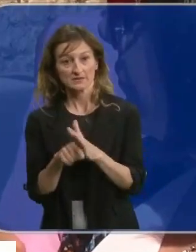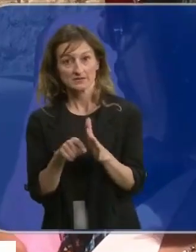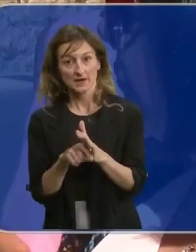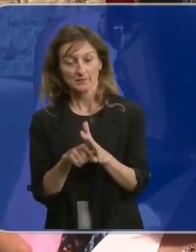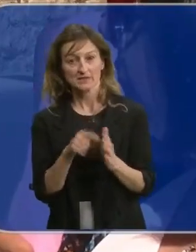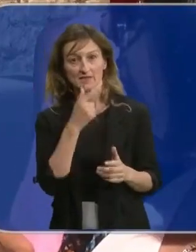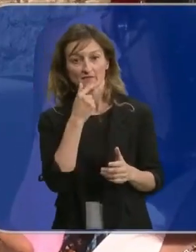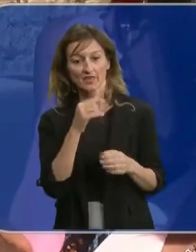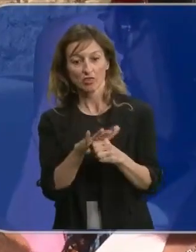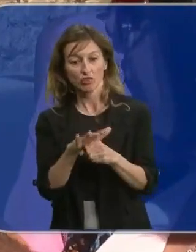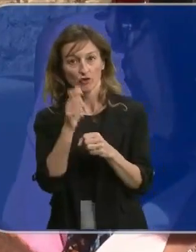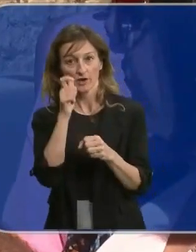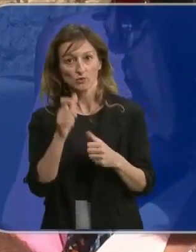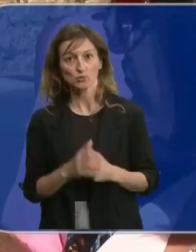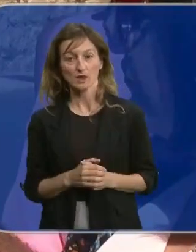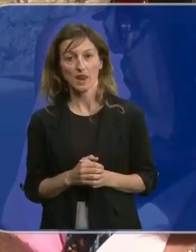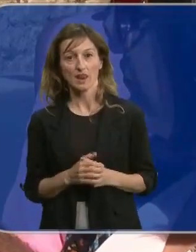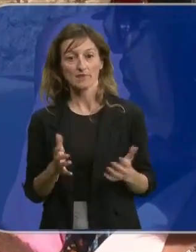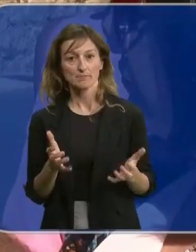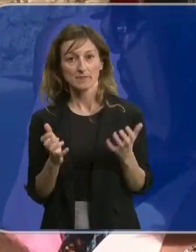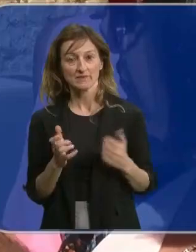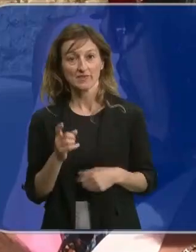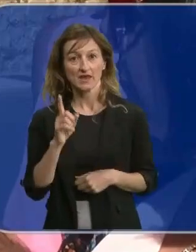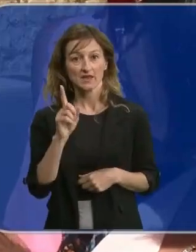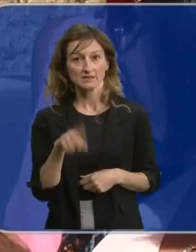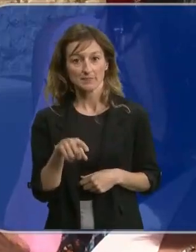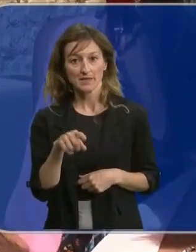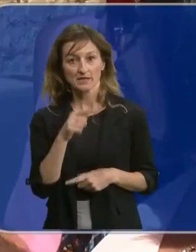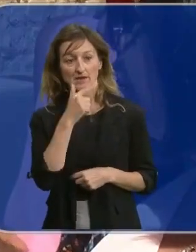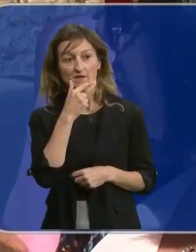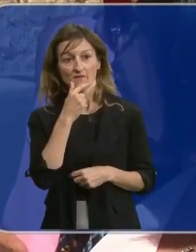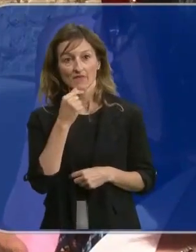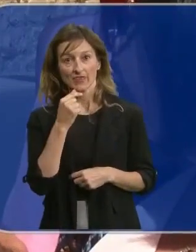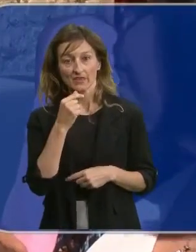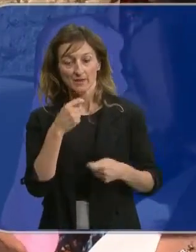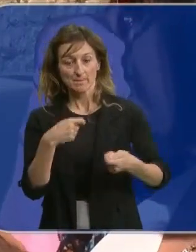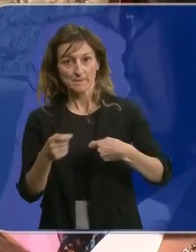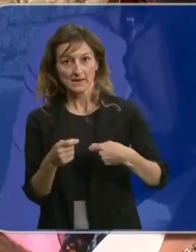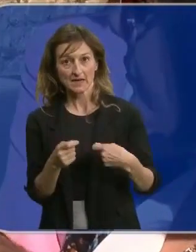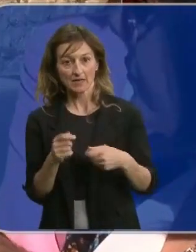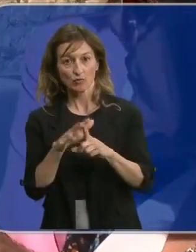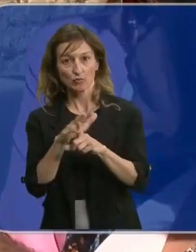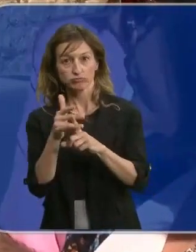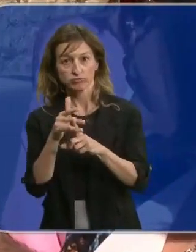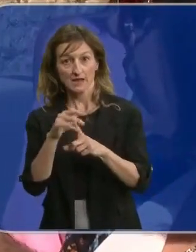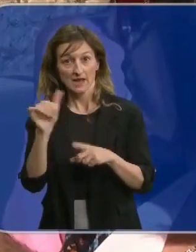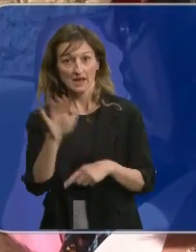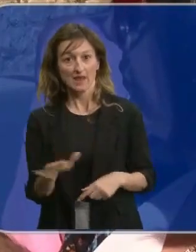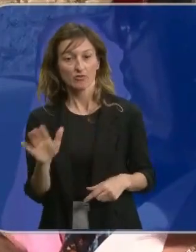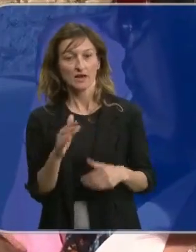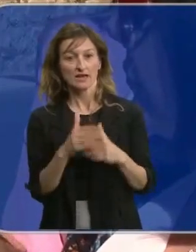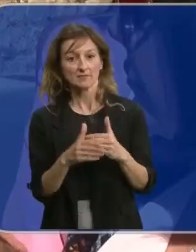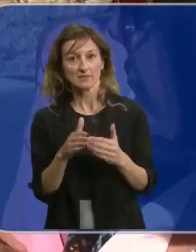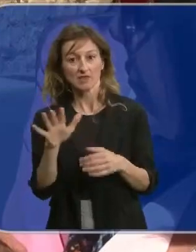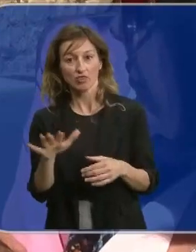sean mejores para el mundo rural de lo cual nos vamos a beneficiar mucho y que también se facilite esta unidad de Mercado en el contexto nacional donde no haya